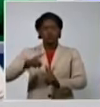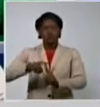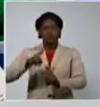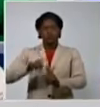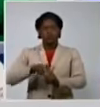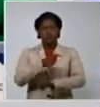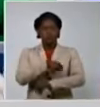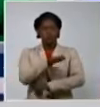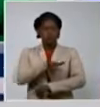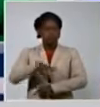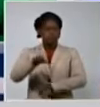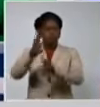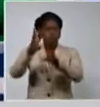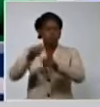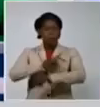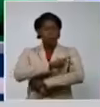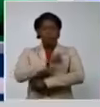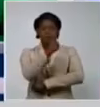indiscutiblemente,